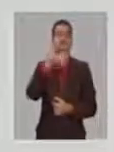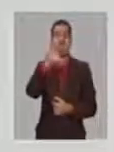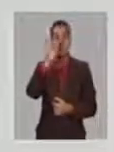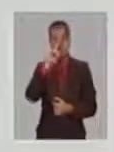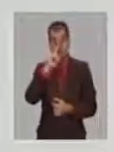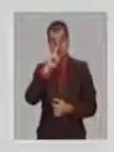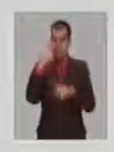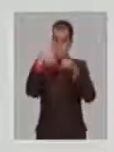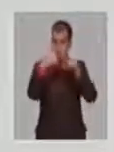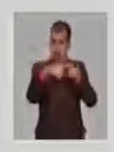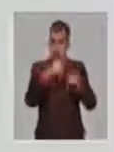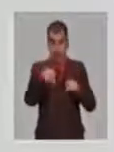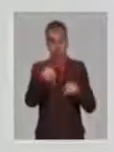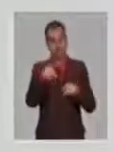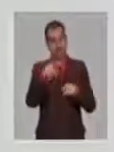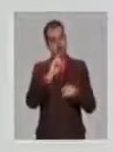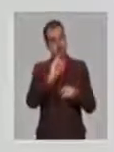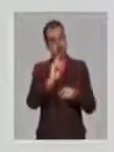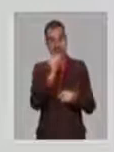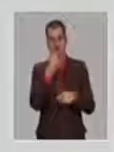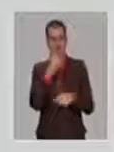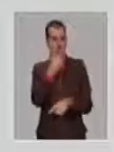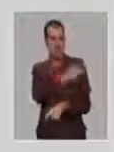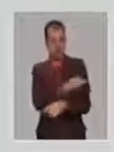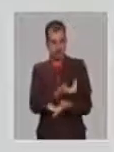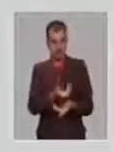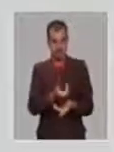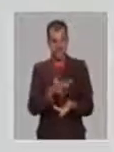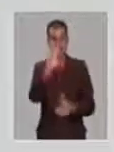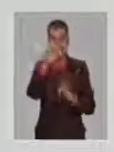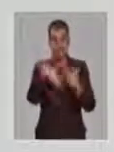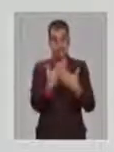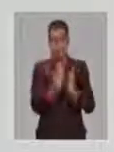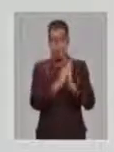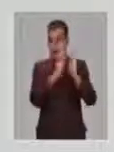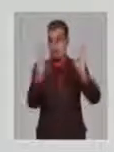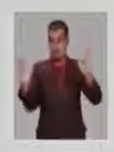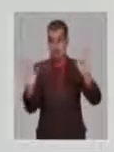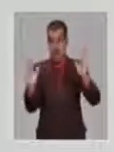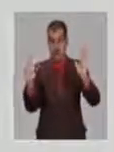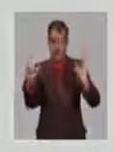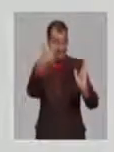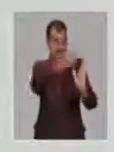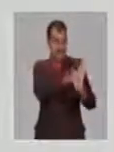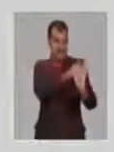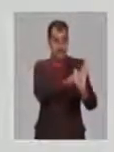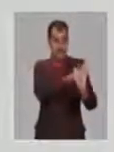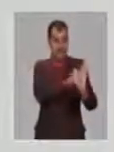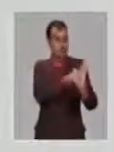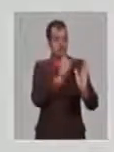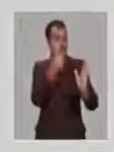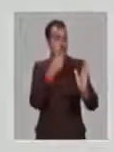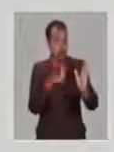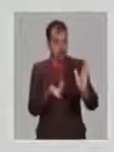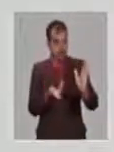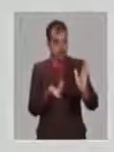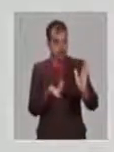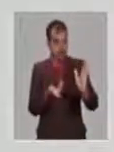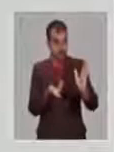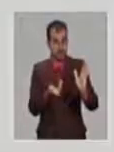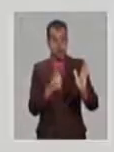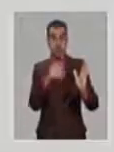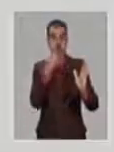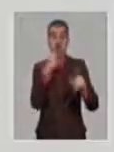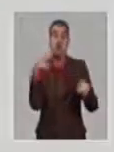estos medicamentos y es importante tener en cuenta que en los 30 días no debe haber usado ninguno de estos medicamentos. Claro, si no interfiere en el